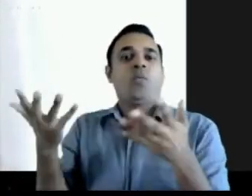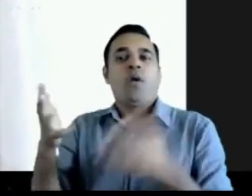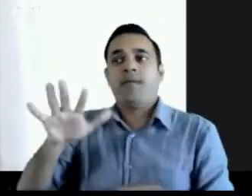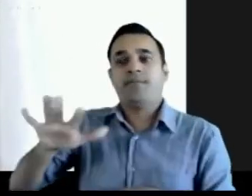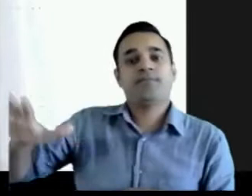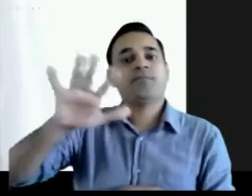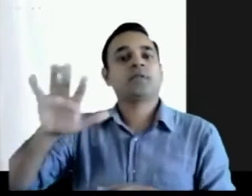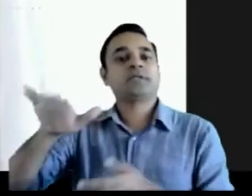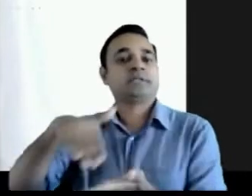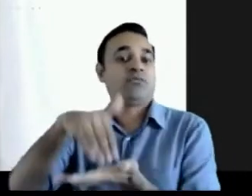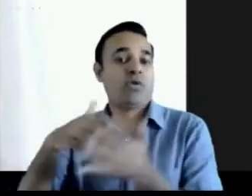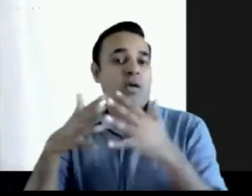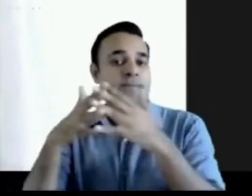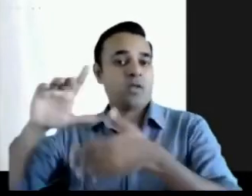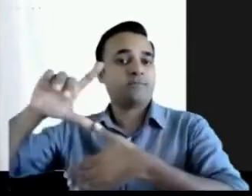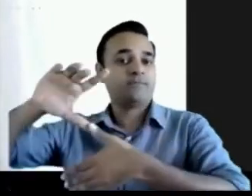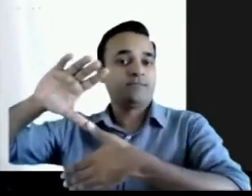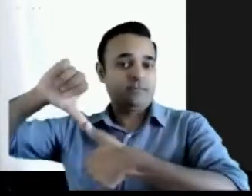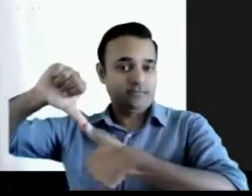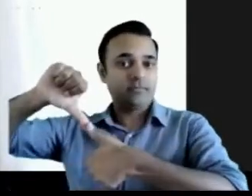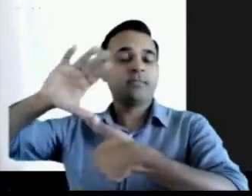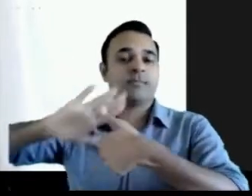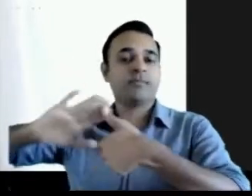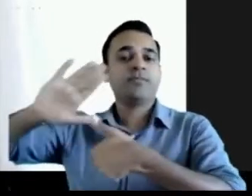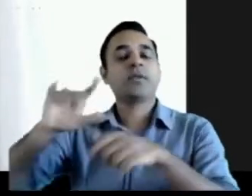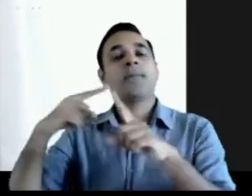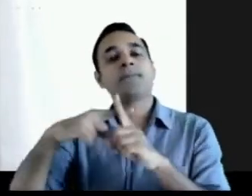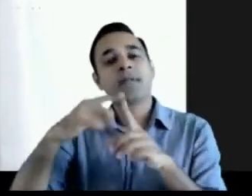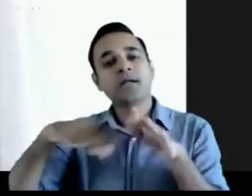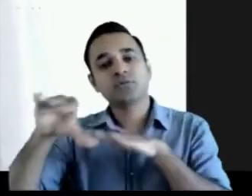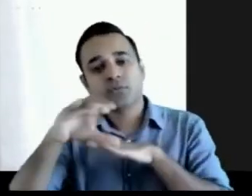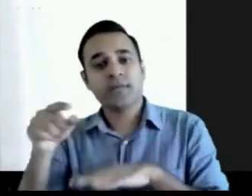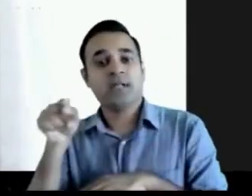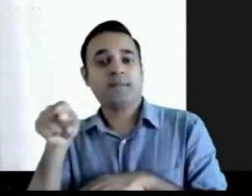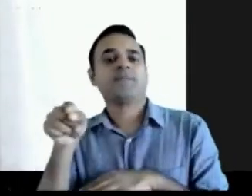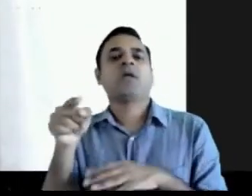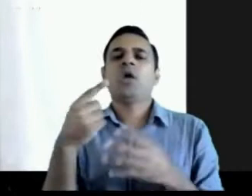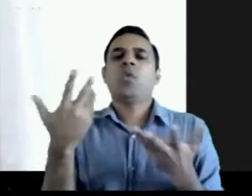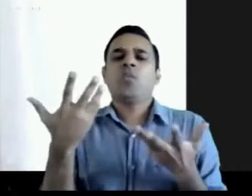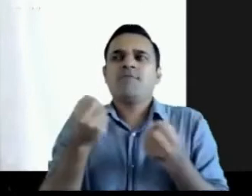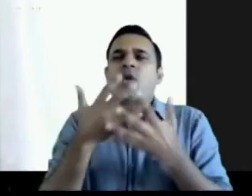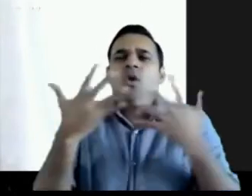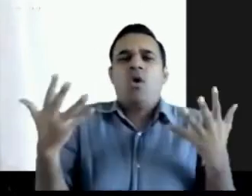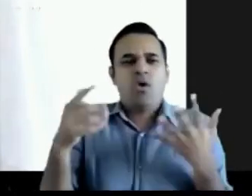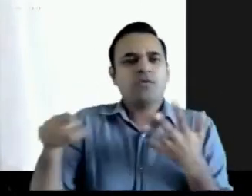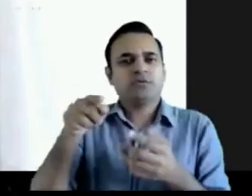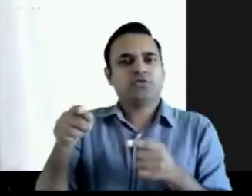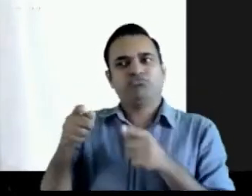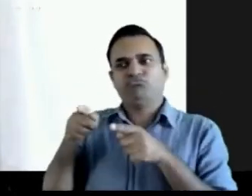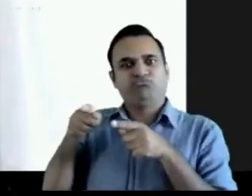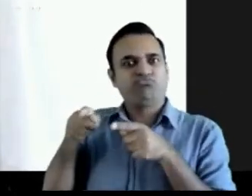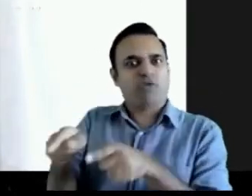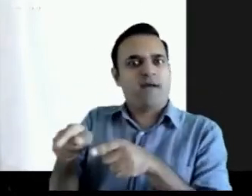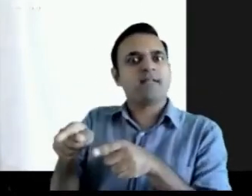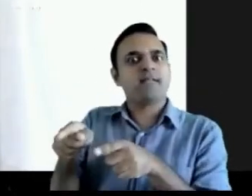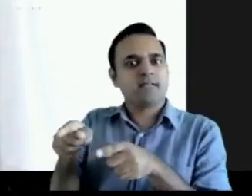mapas regionales de riesgos de desastres con el fin de tomar mejores decisiones y hacer de las